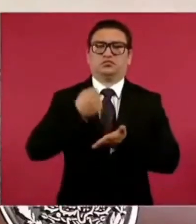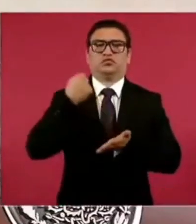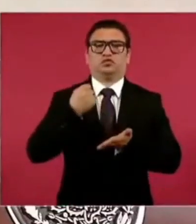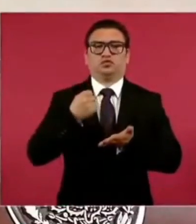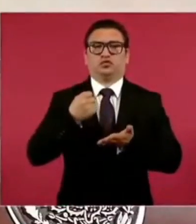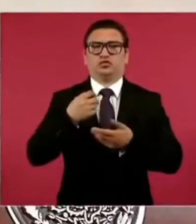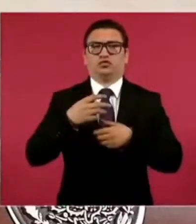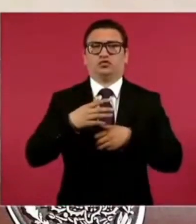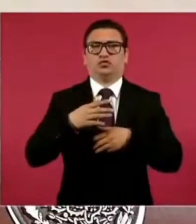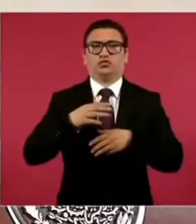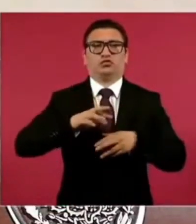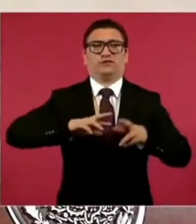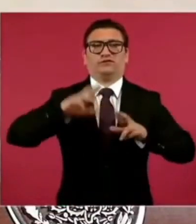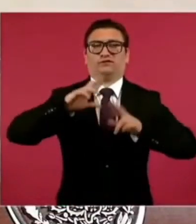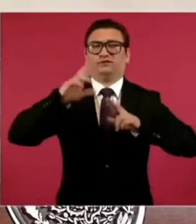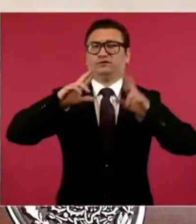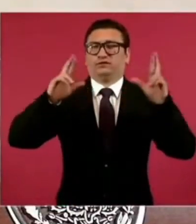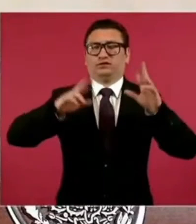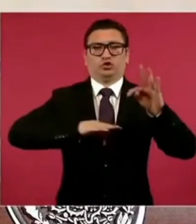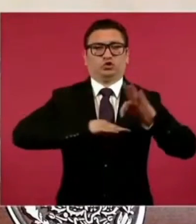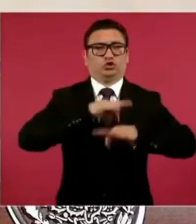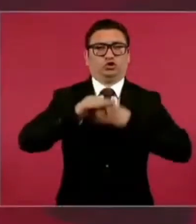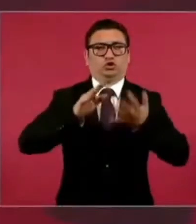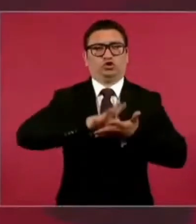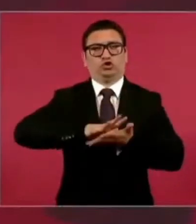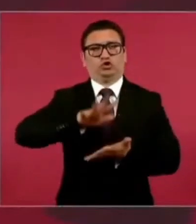por unanimidad.